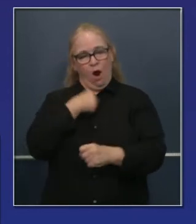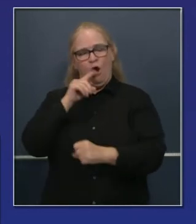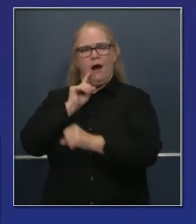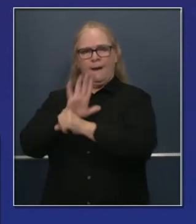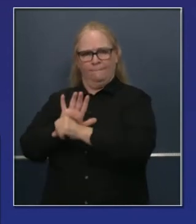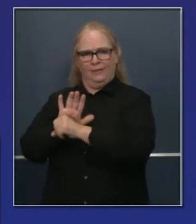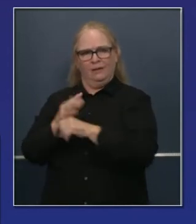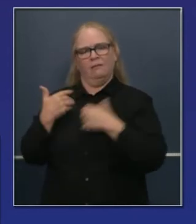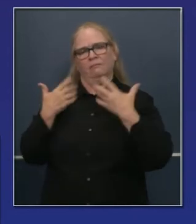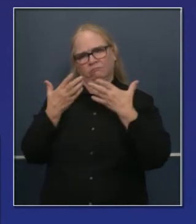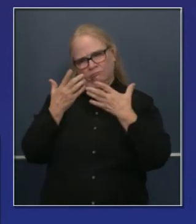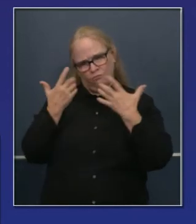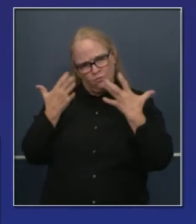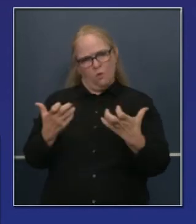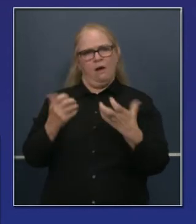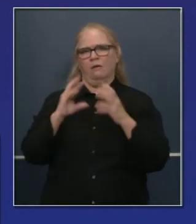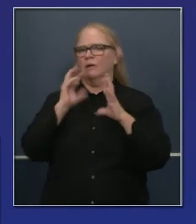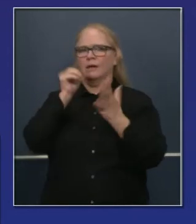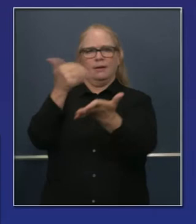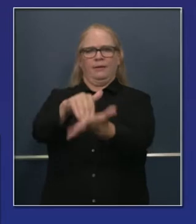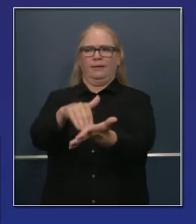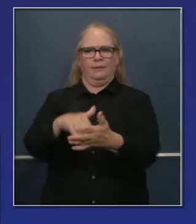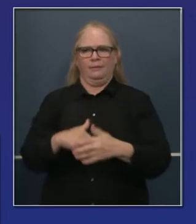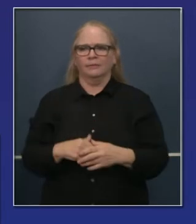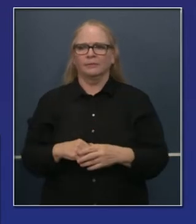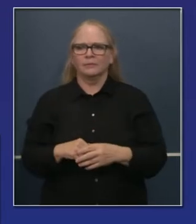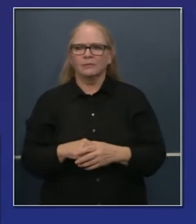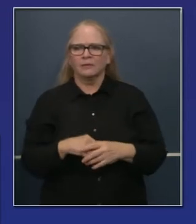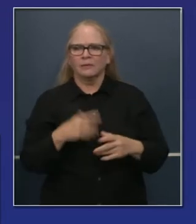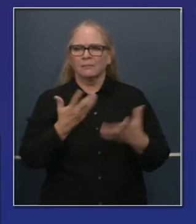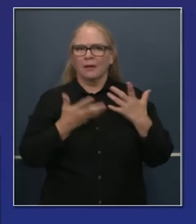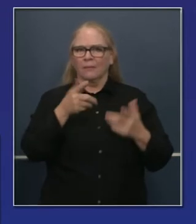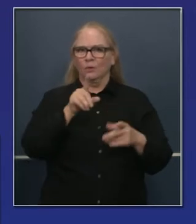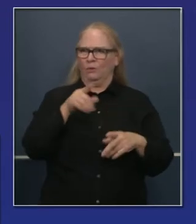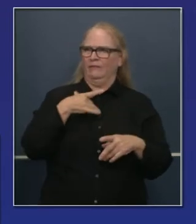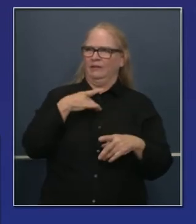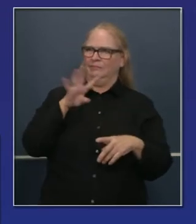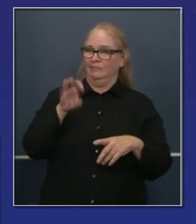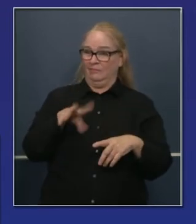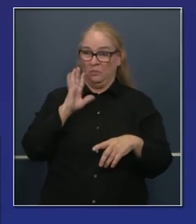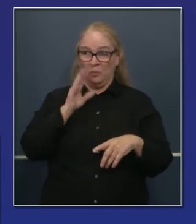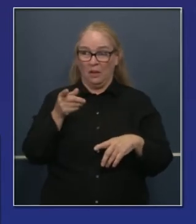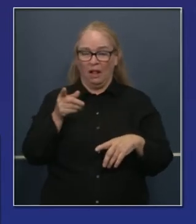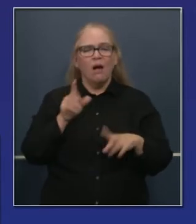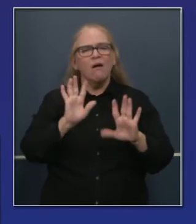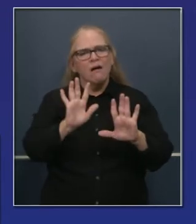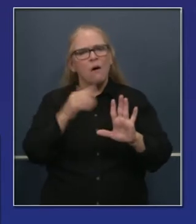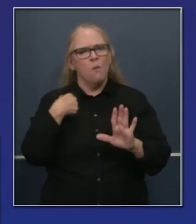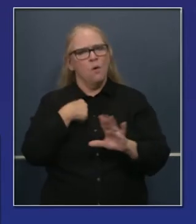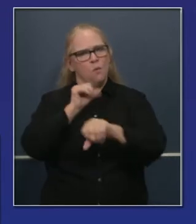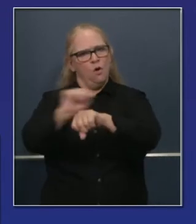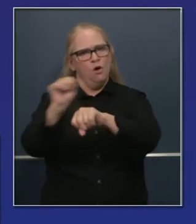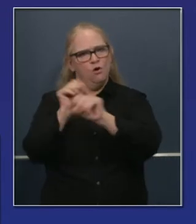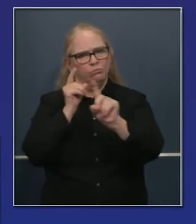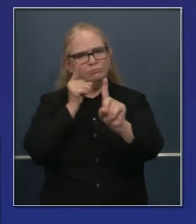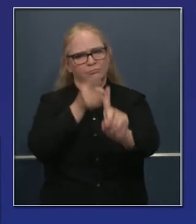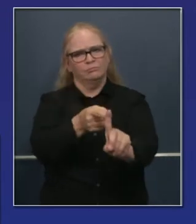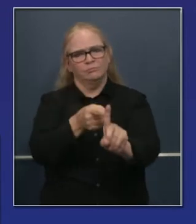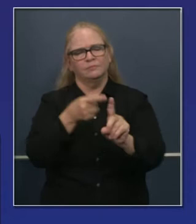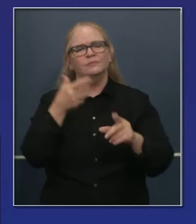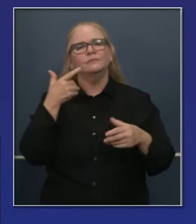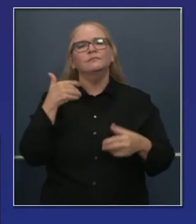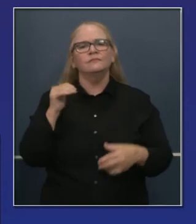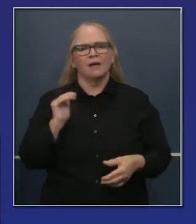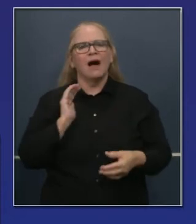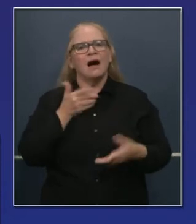en este momento este momento de incertidumbre por el cual estamos pasando todos con eso quiero que sepan